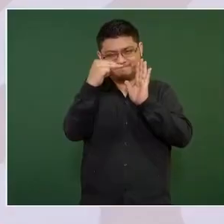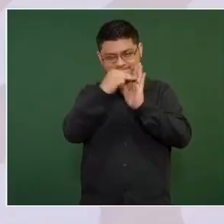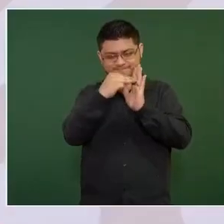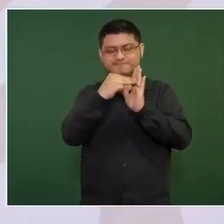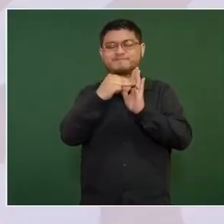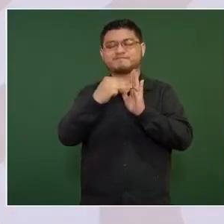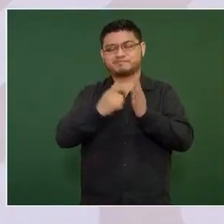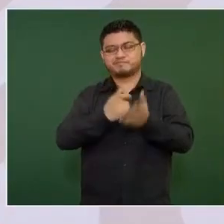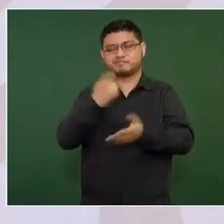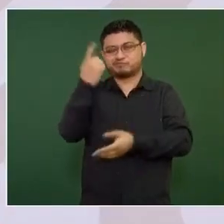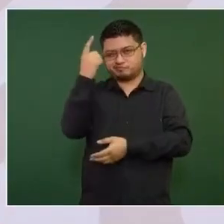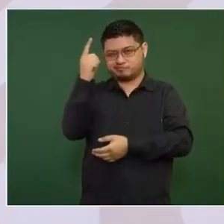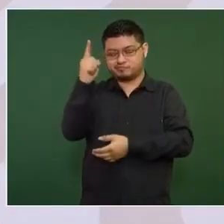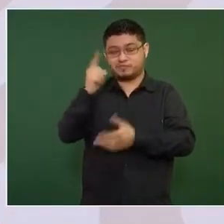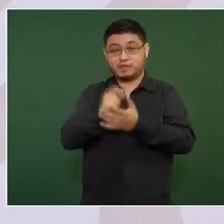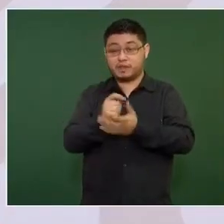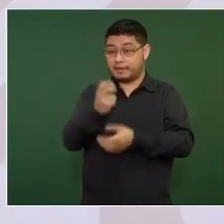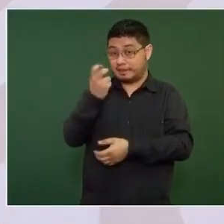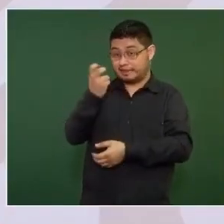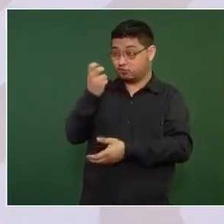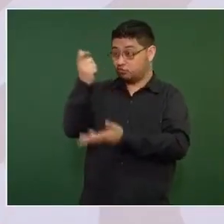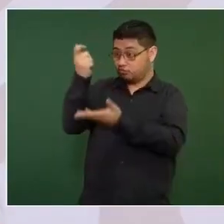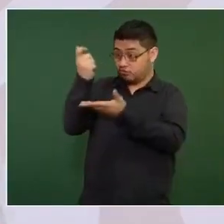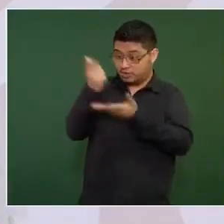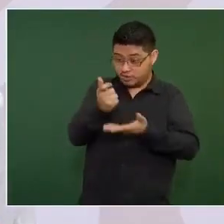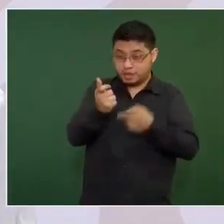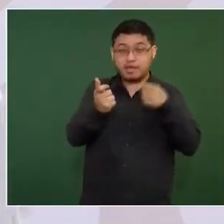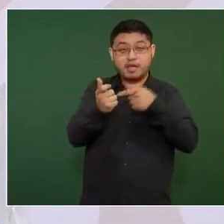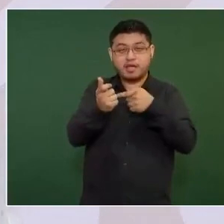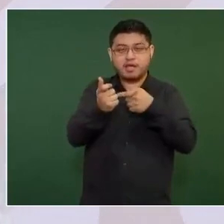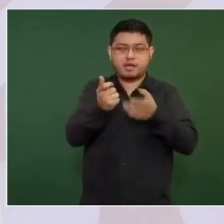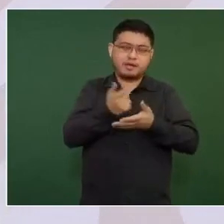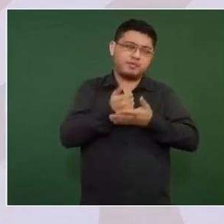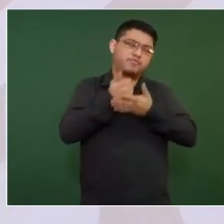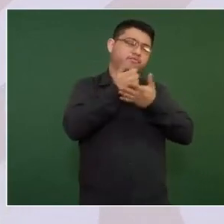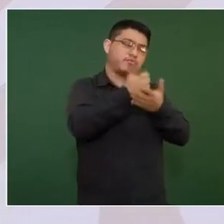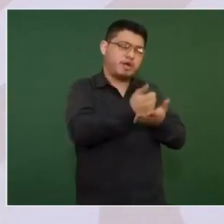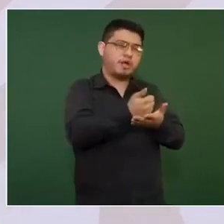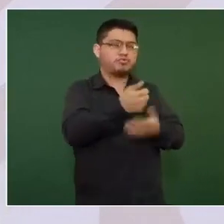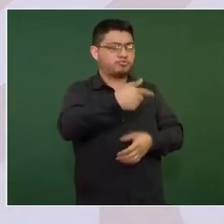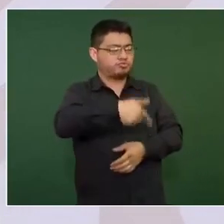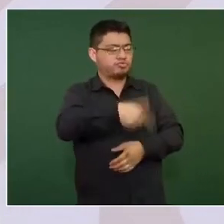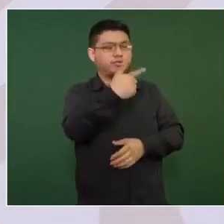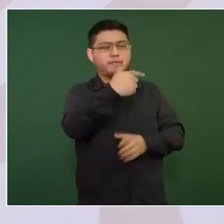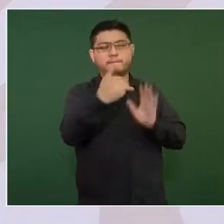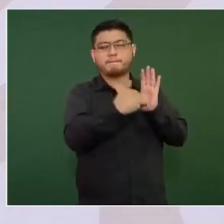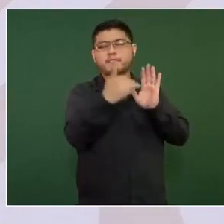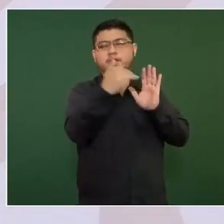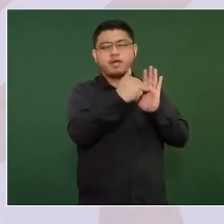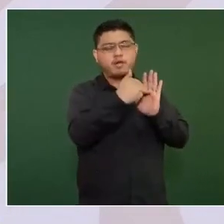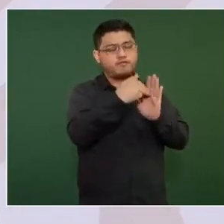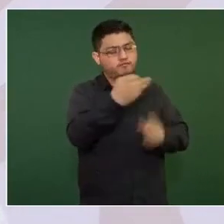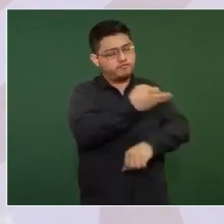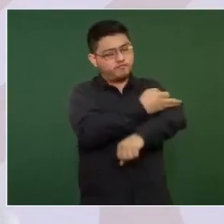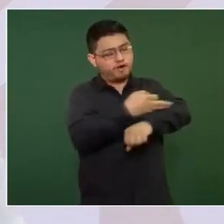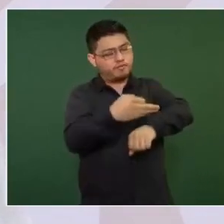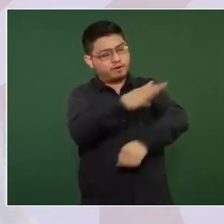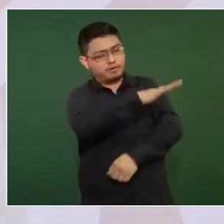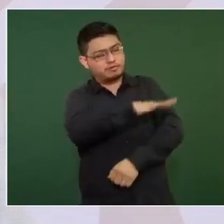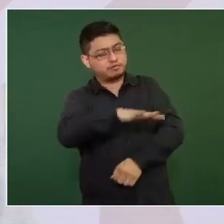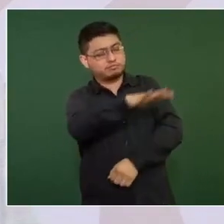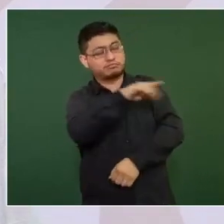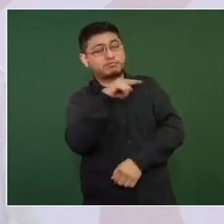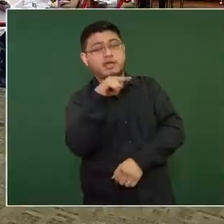récord que alivia mucho a 12 millones de familias, sobre todo en las comunidades más